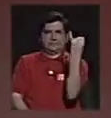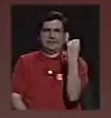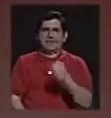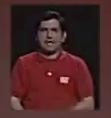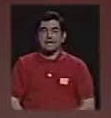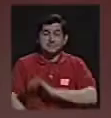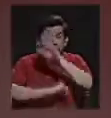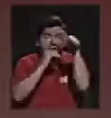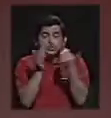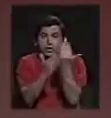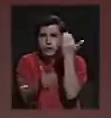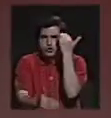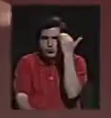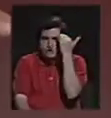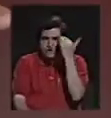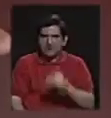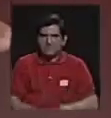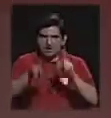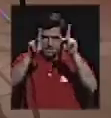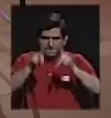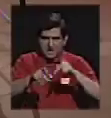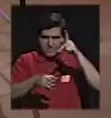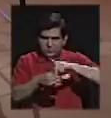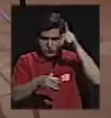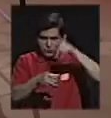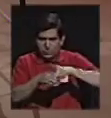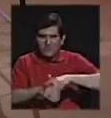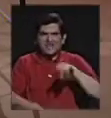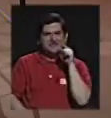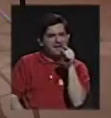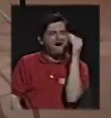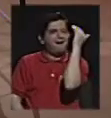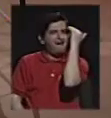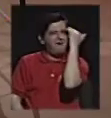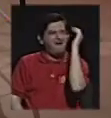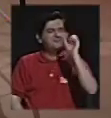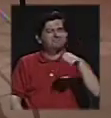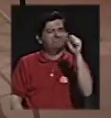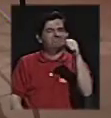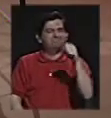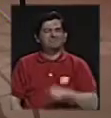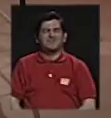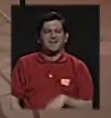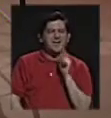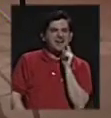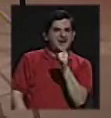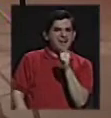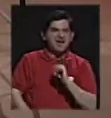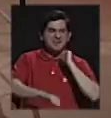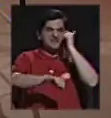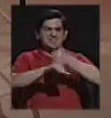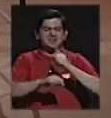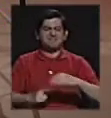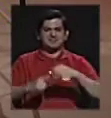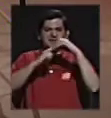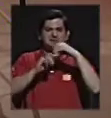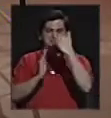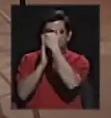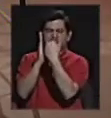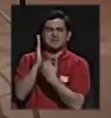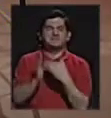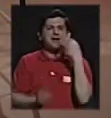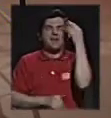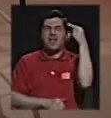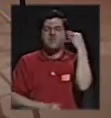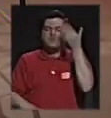que todos sabemos, que todas las personas que participan saben que es lo que se va a definir como prioridad en un futuro